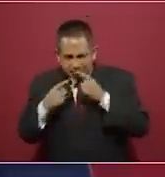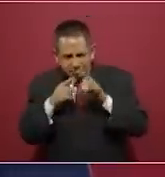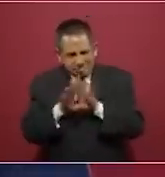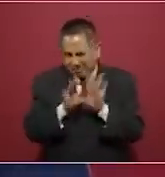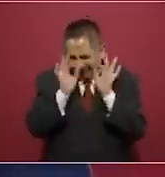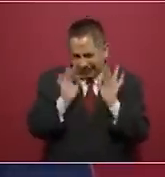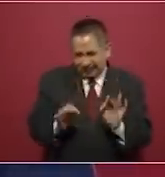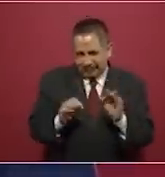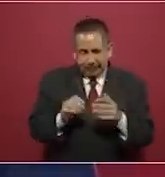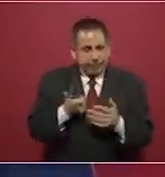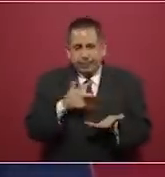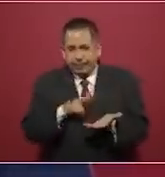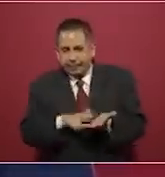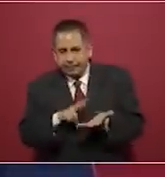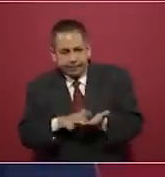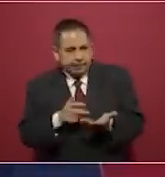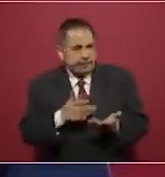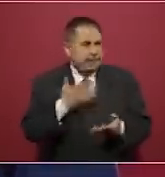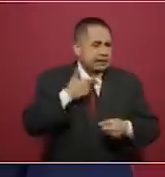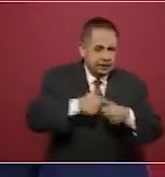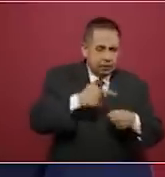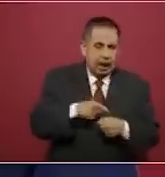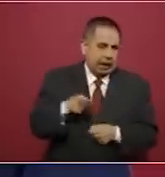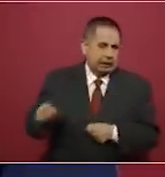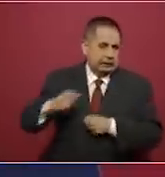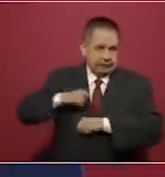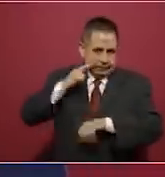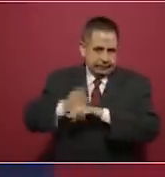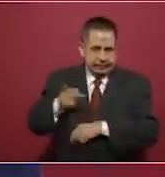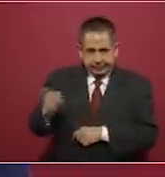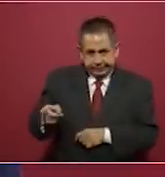de los precios d